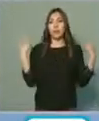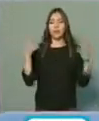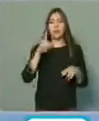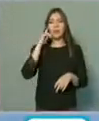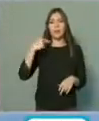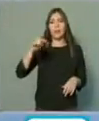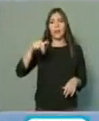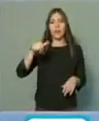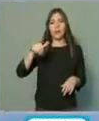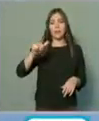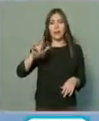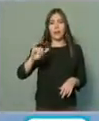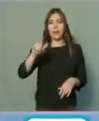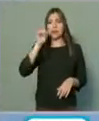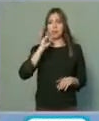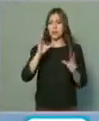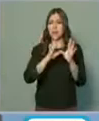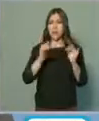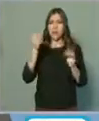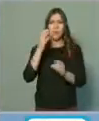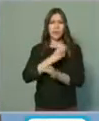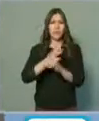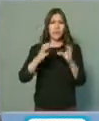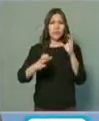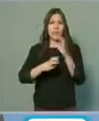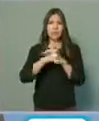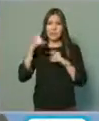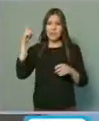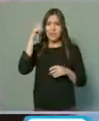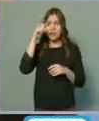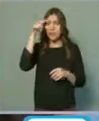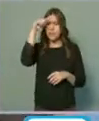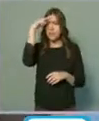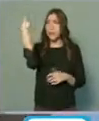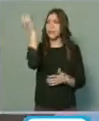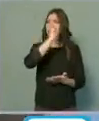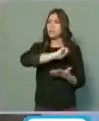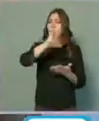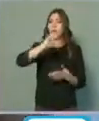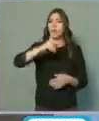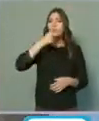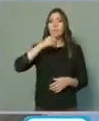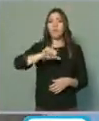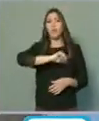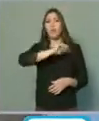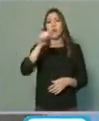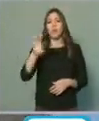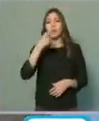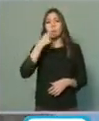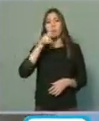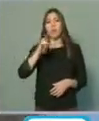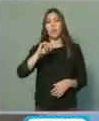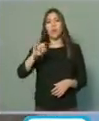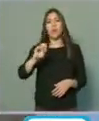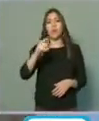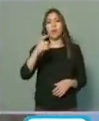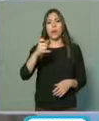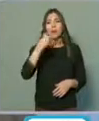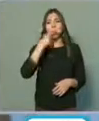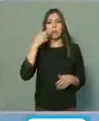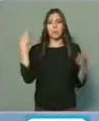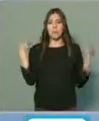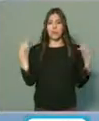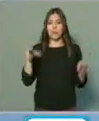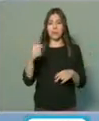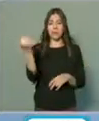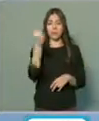cosas muy complejas de forma muy sencilla. Exacto. El doctor Luis Jorge González, que ya lo quiero ver, viene una vez a México, Sí. coach